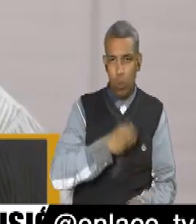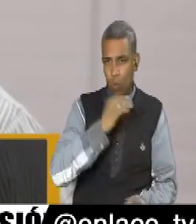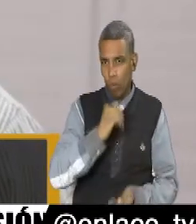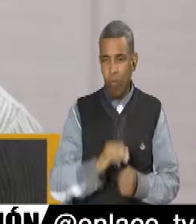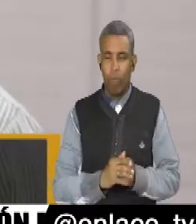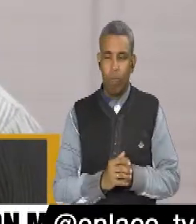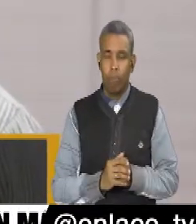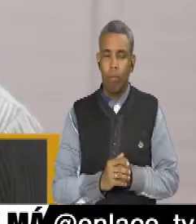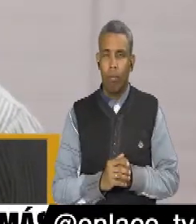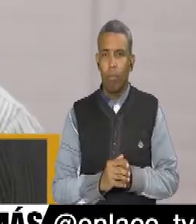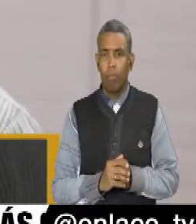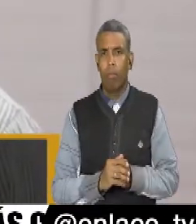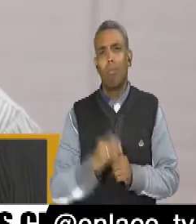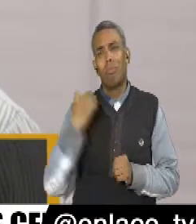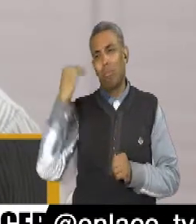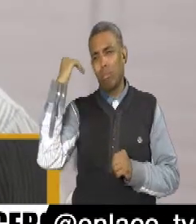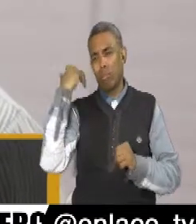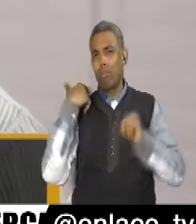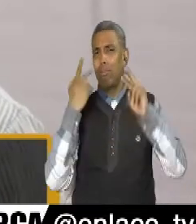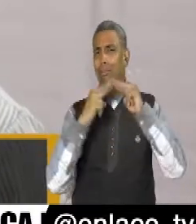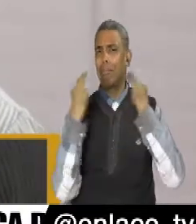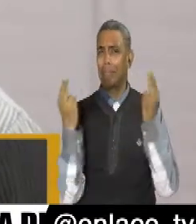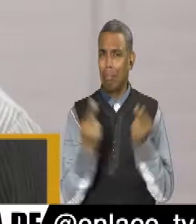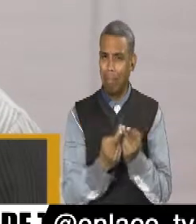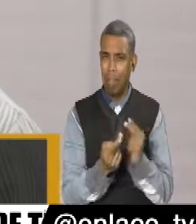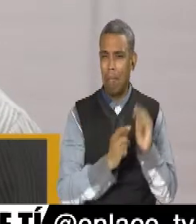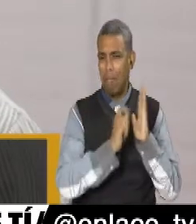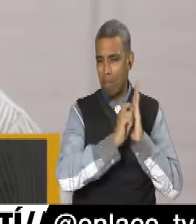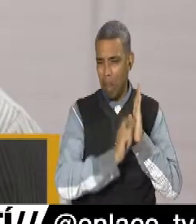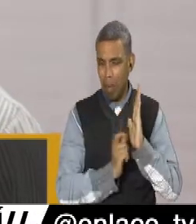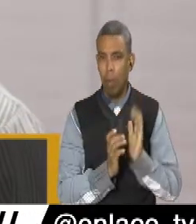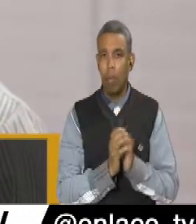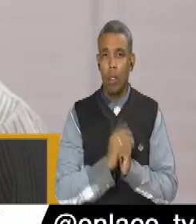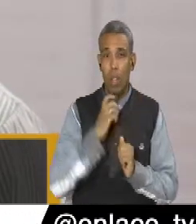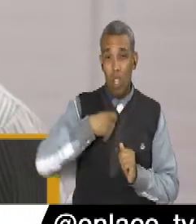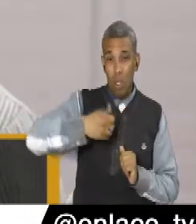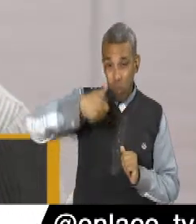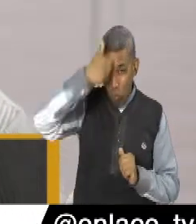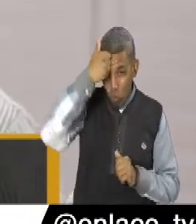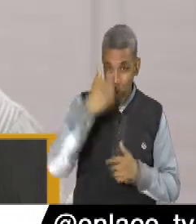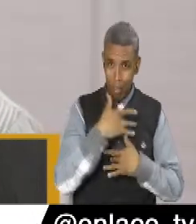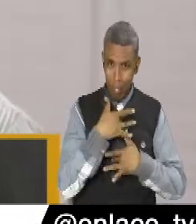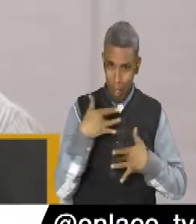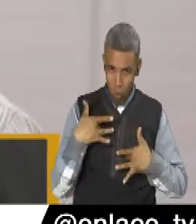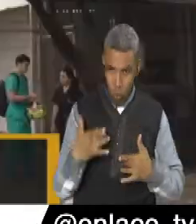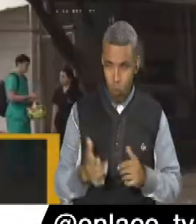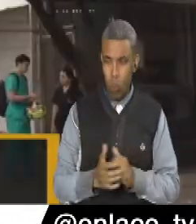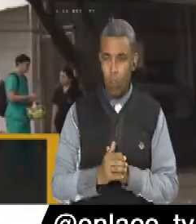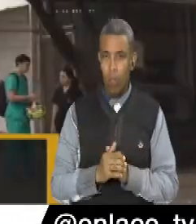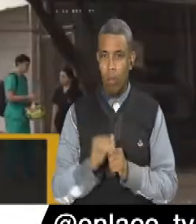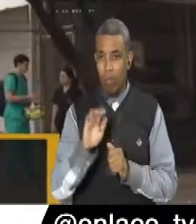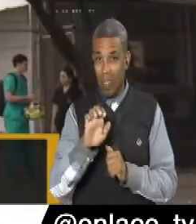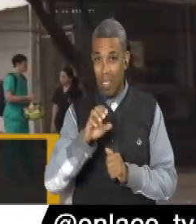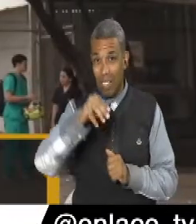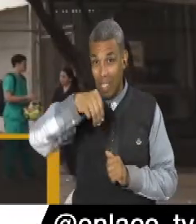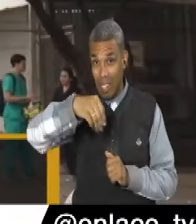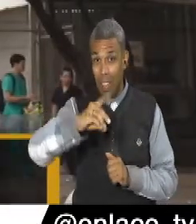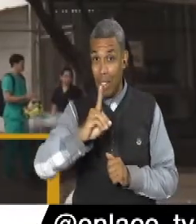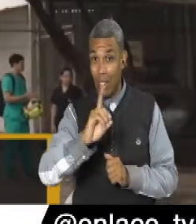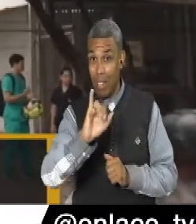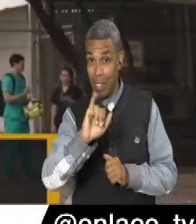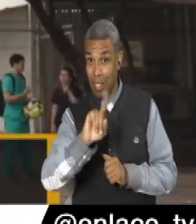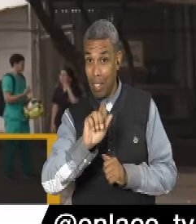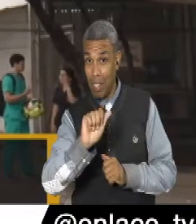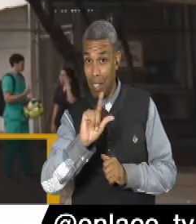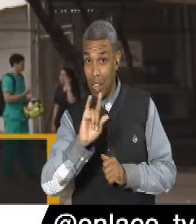con Superintendencia Nacional de Salud, hemos sido garantes en algunas, en los cuales se ha comprometido EMDI Salud a generarle los